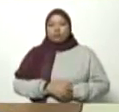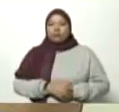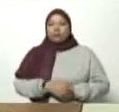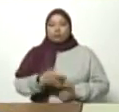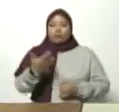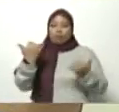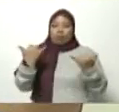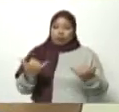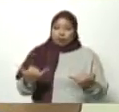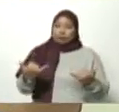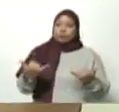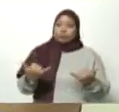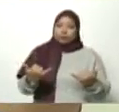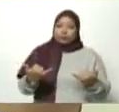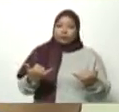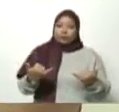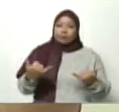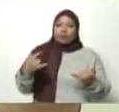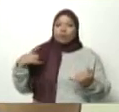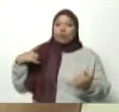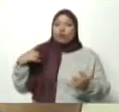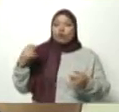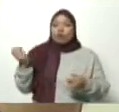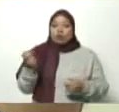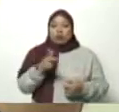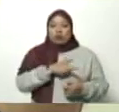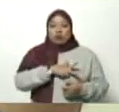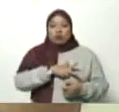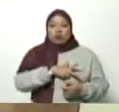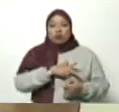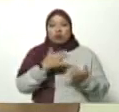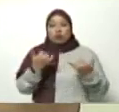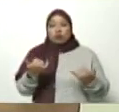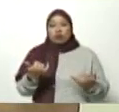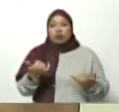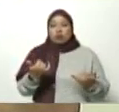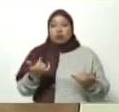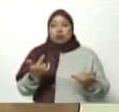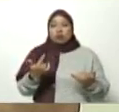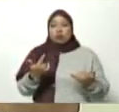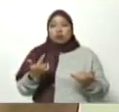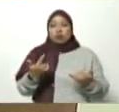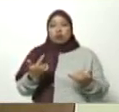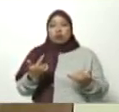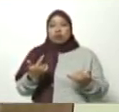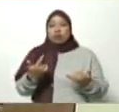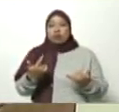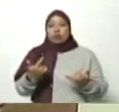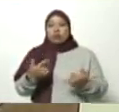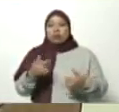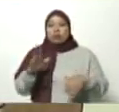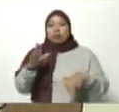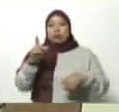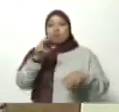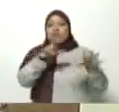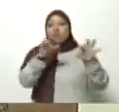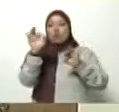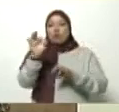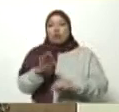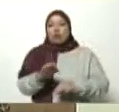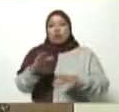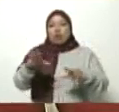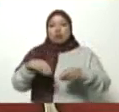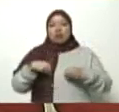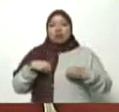¿eh? Lula se fue de la presidencia en su momento con, sí, casi 90% de